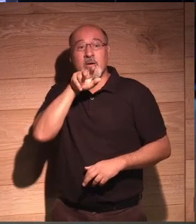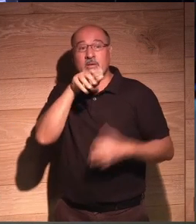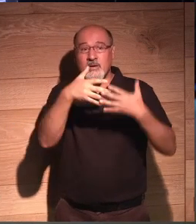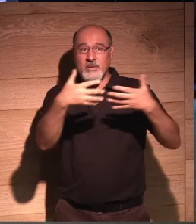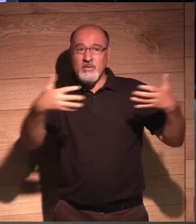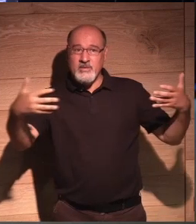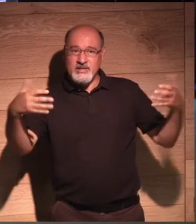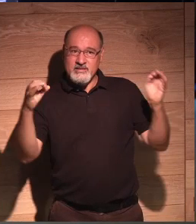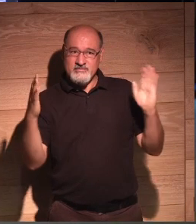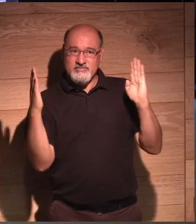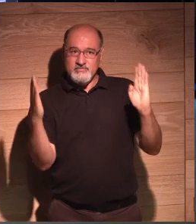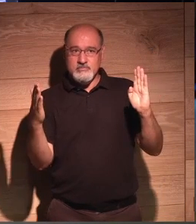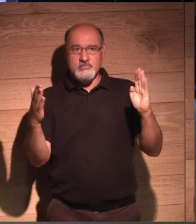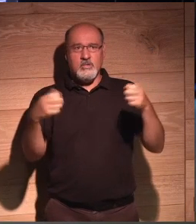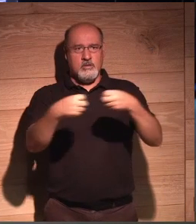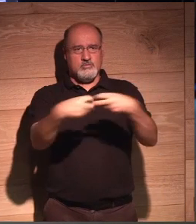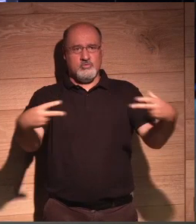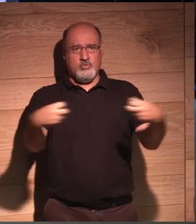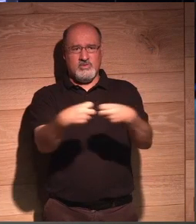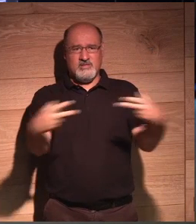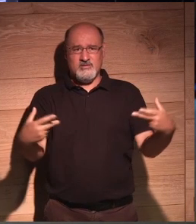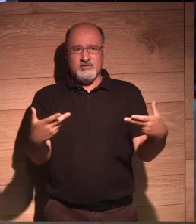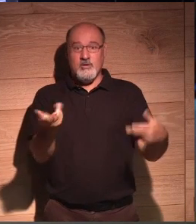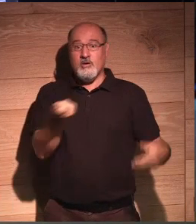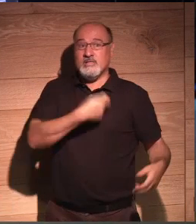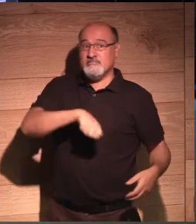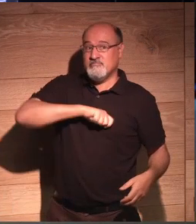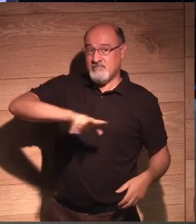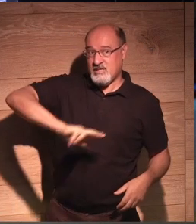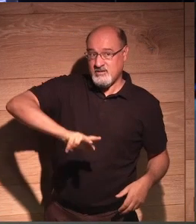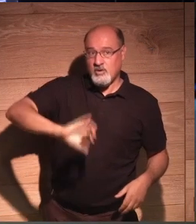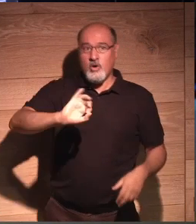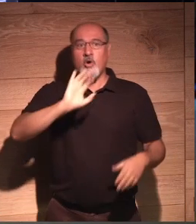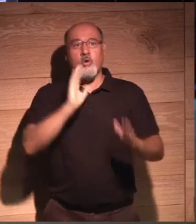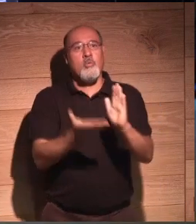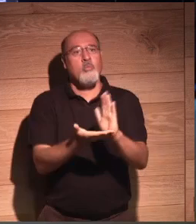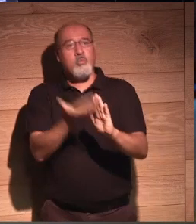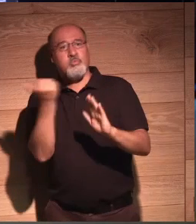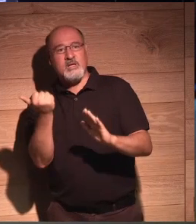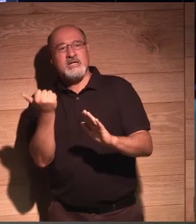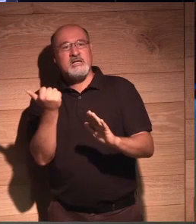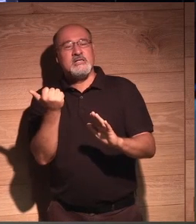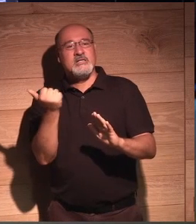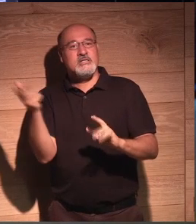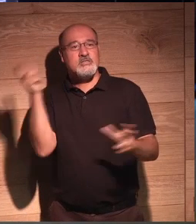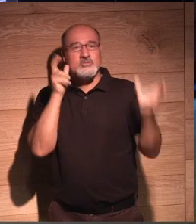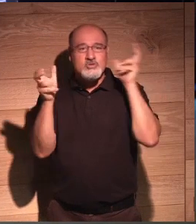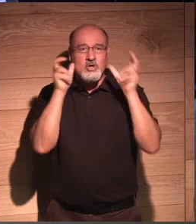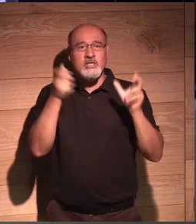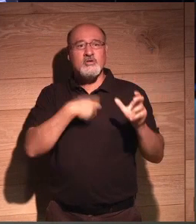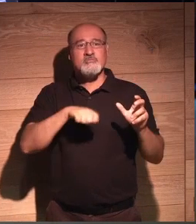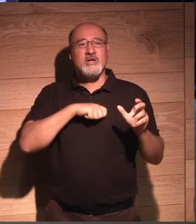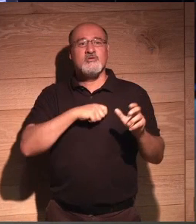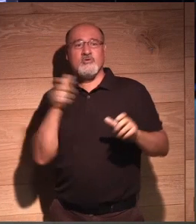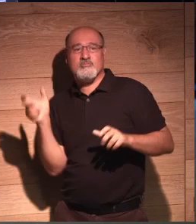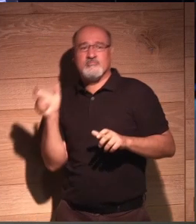que sería más adecuado poner un subtítulo en español o bien quitar completamente el sonido en inglés y dejarlo solo en